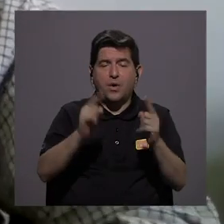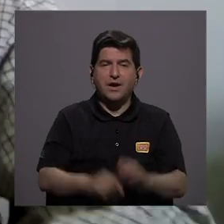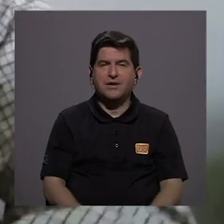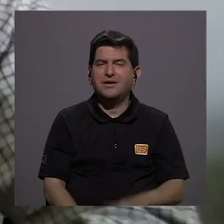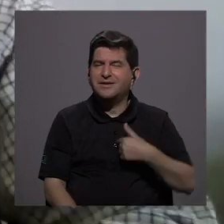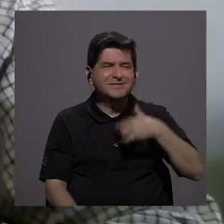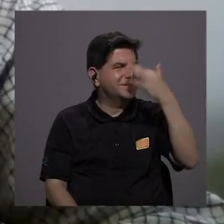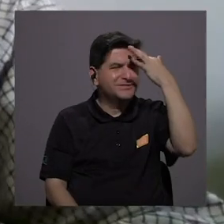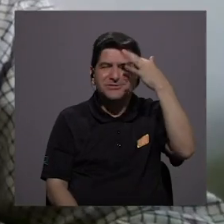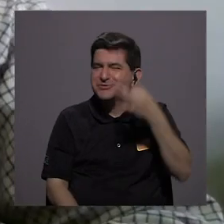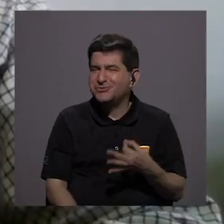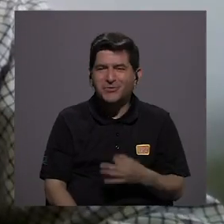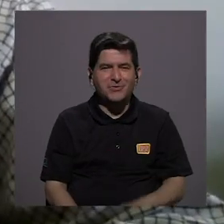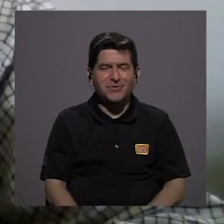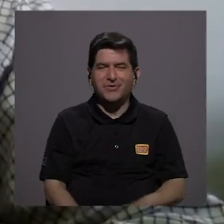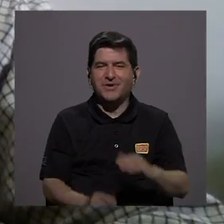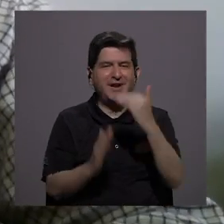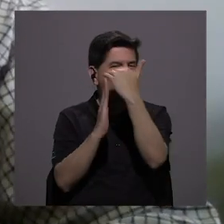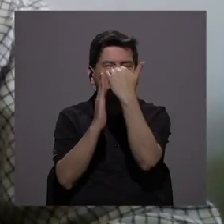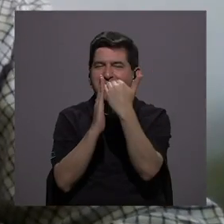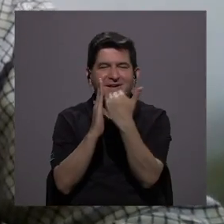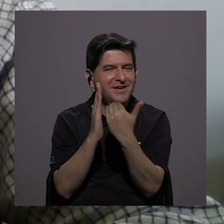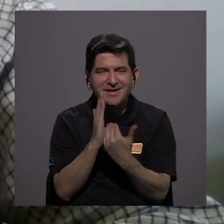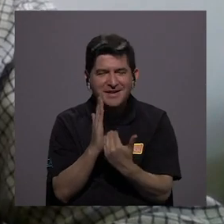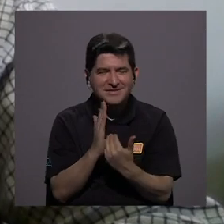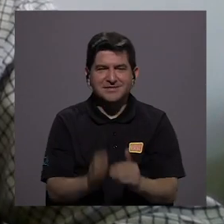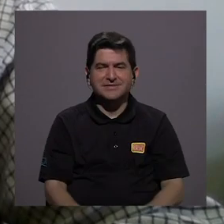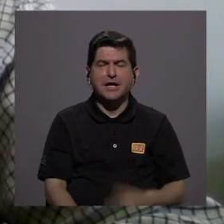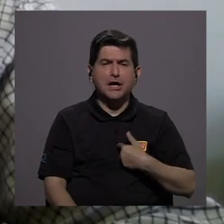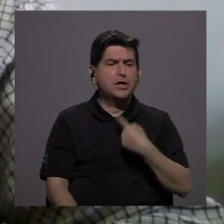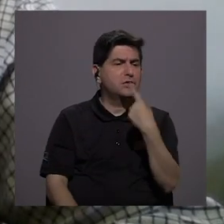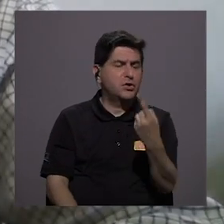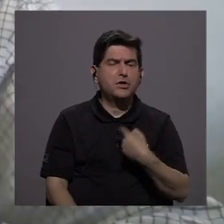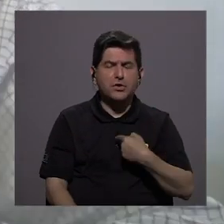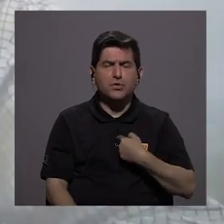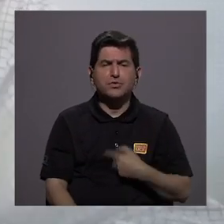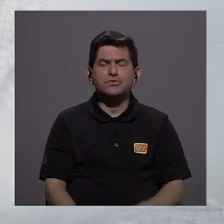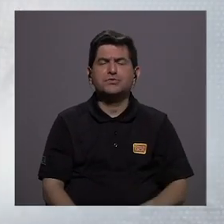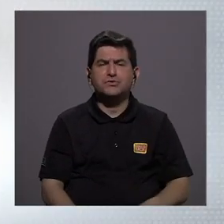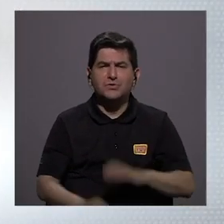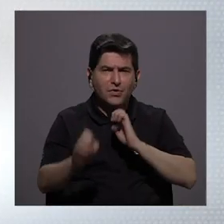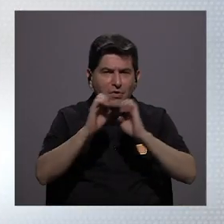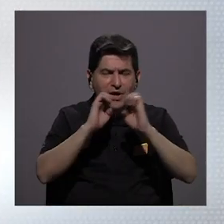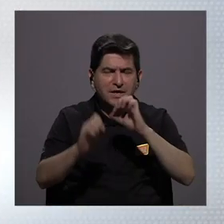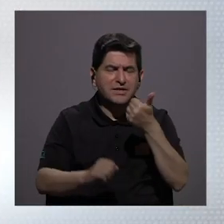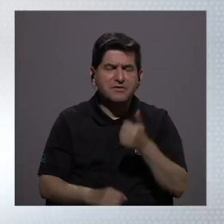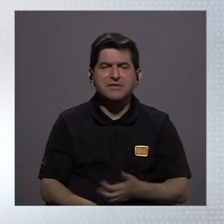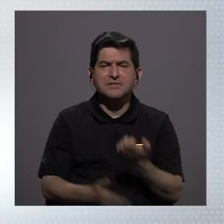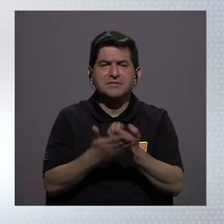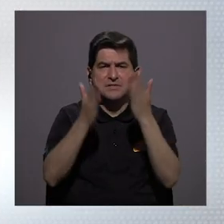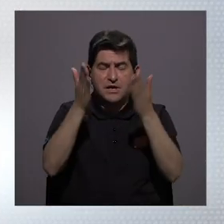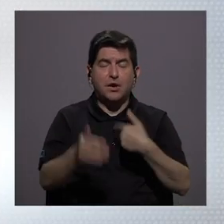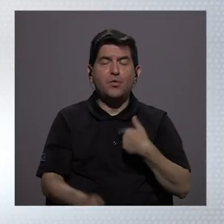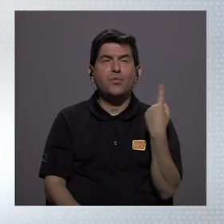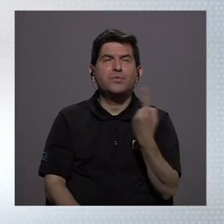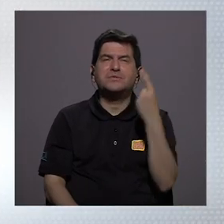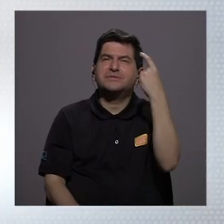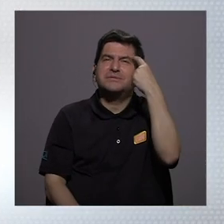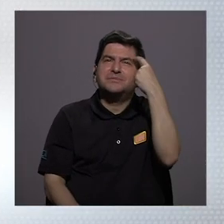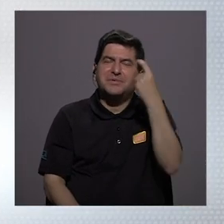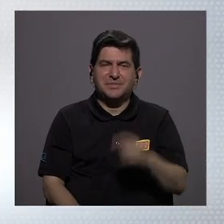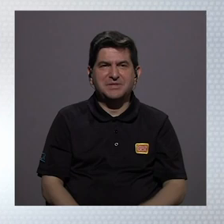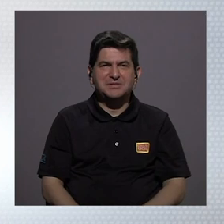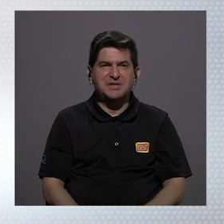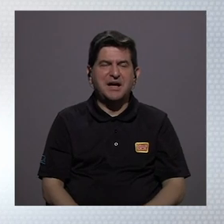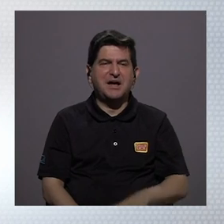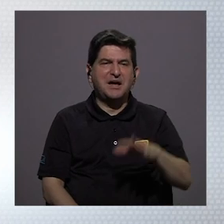que yo no creo que sea una cuestión de hacer una lista. Le digo, por ejemplo, yo he entrevistado a otros economistas. Uno siempre va a pensar y decir